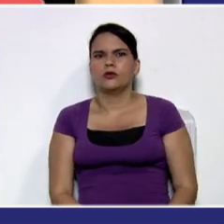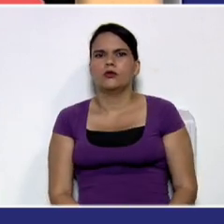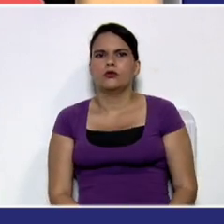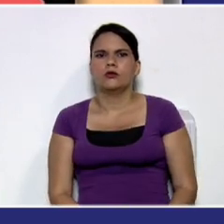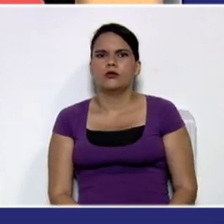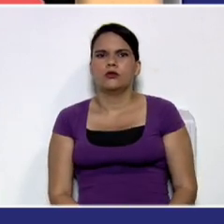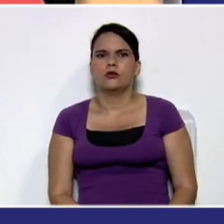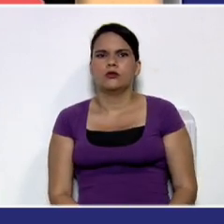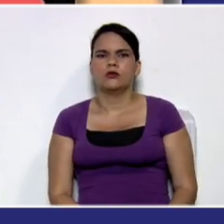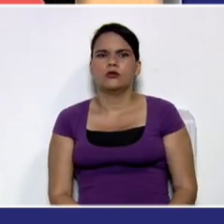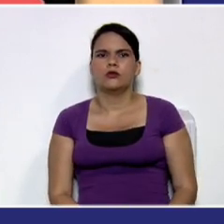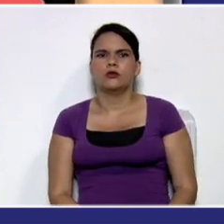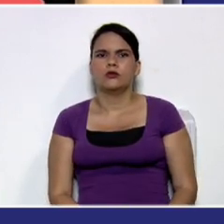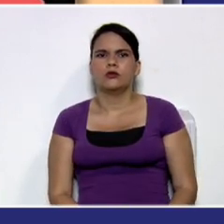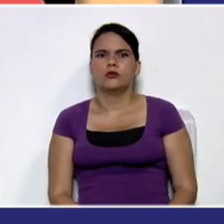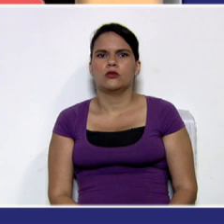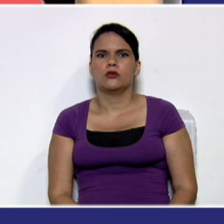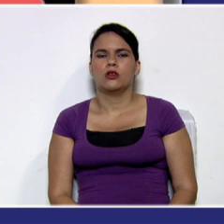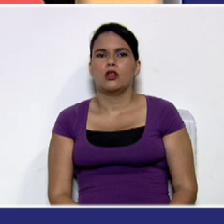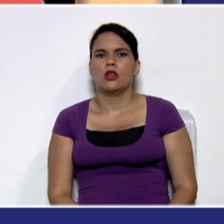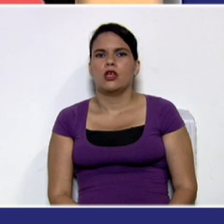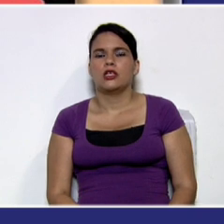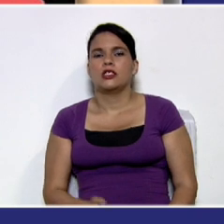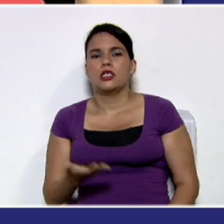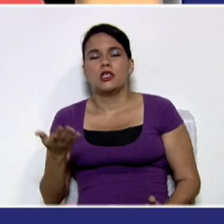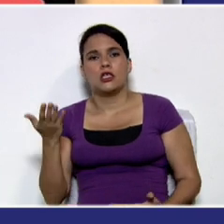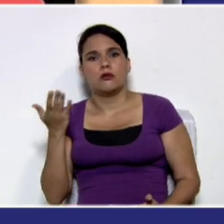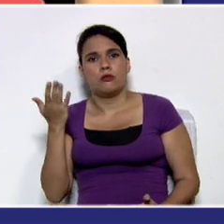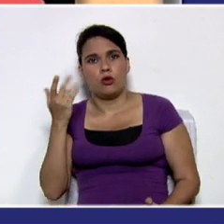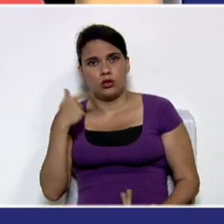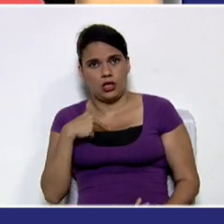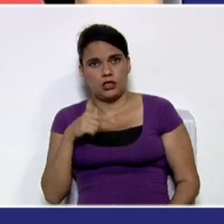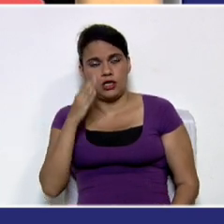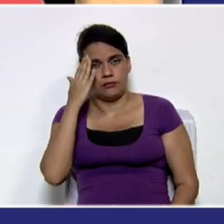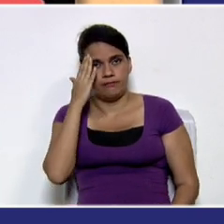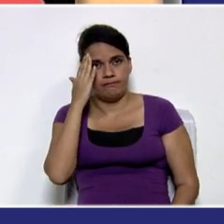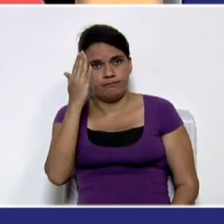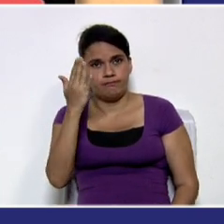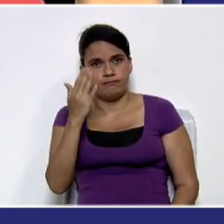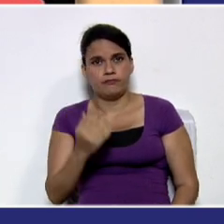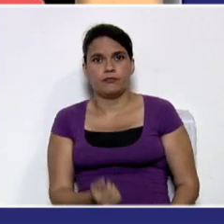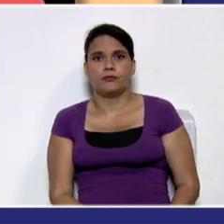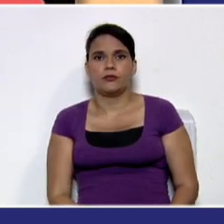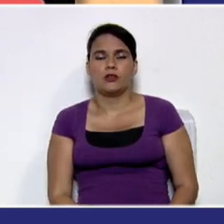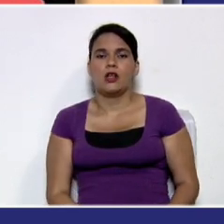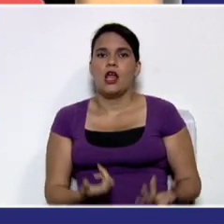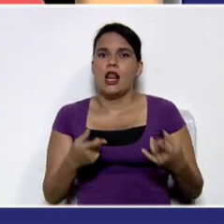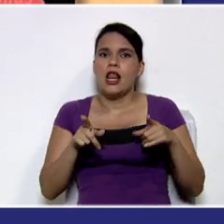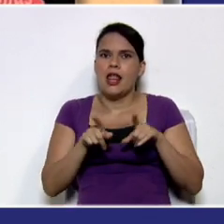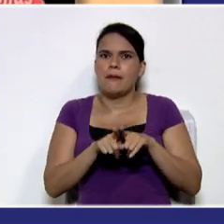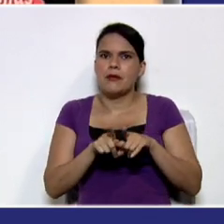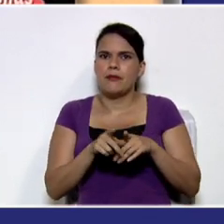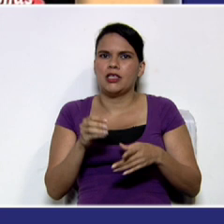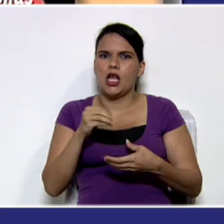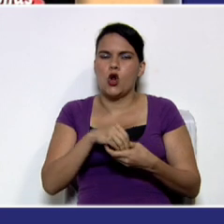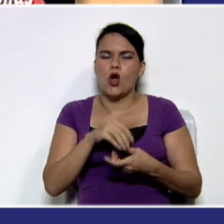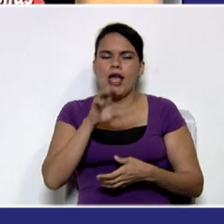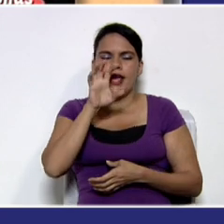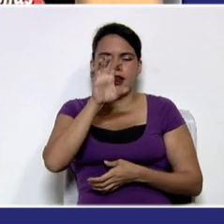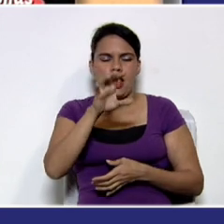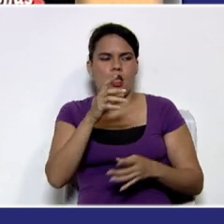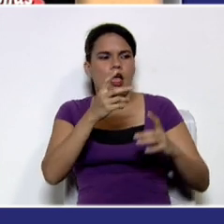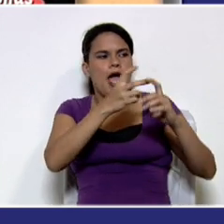Esequibo, y específicamente debemos de tener presente que en la misma están los estados